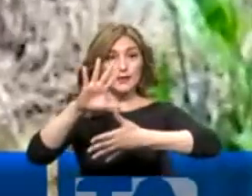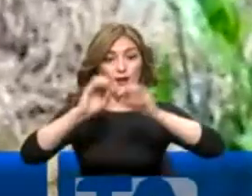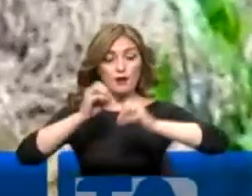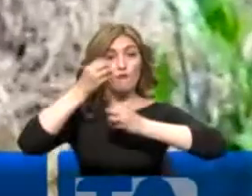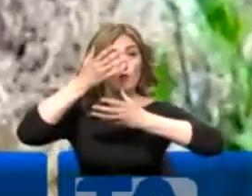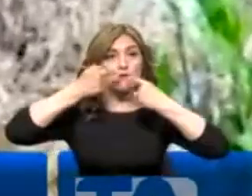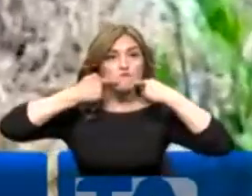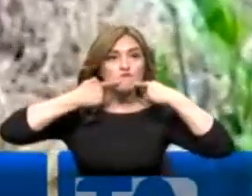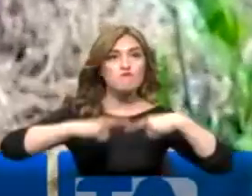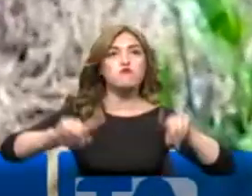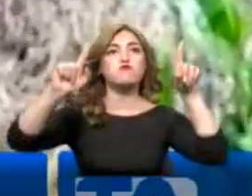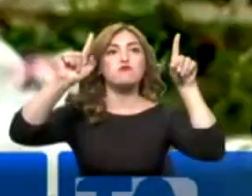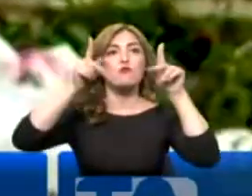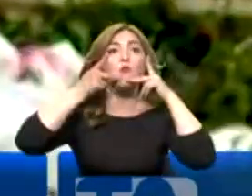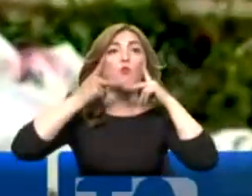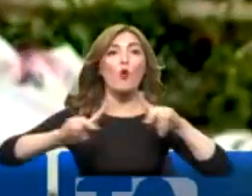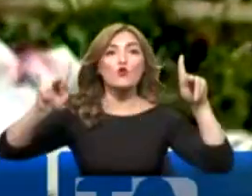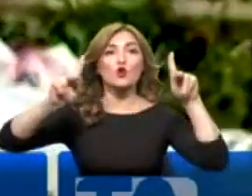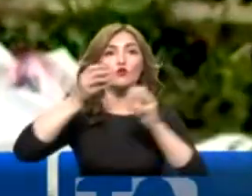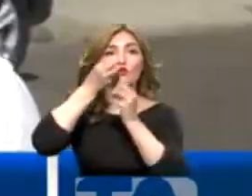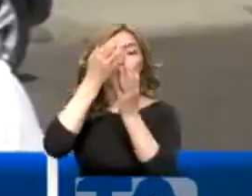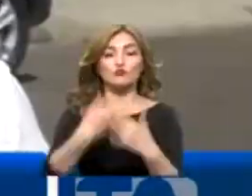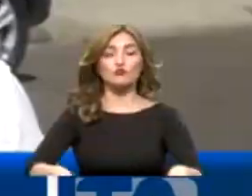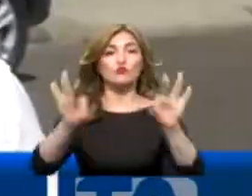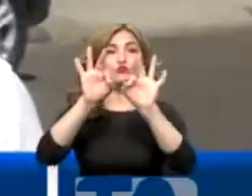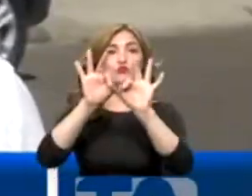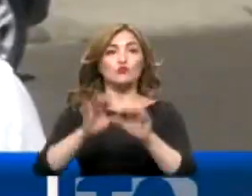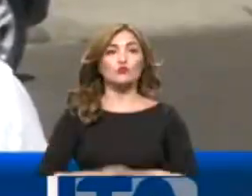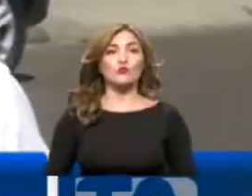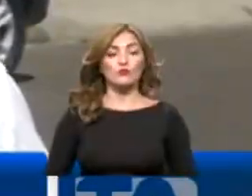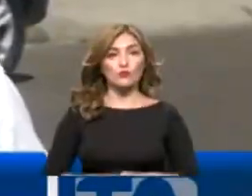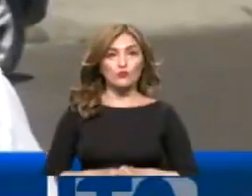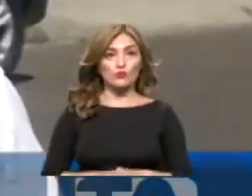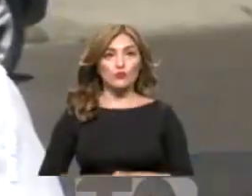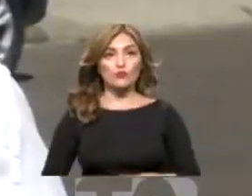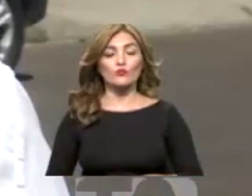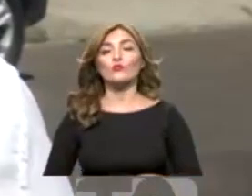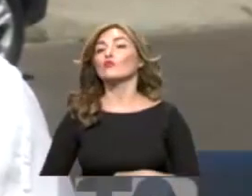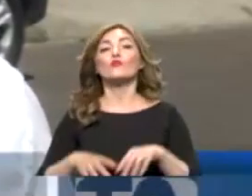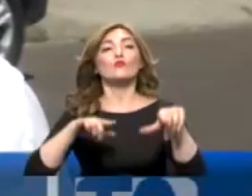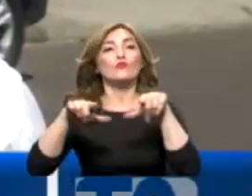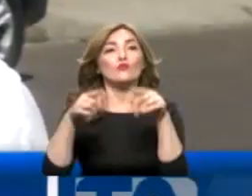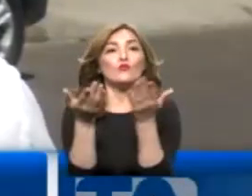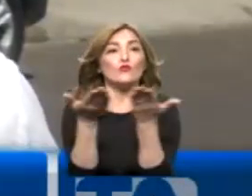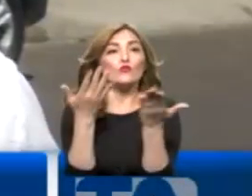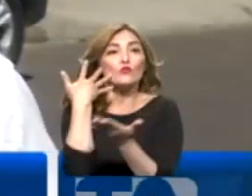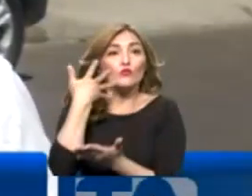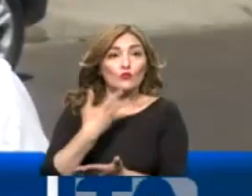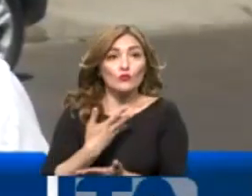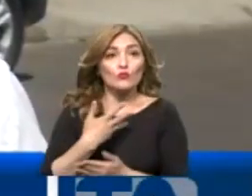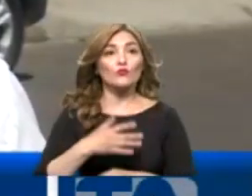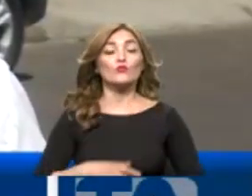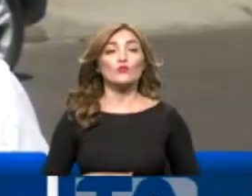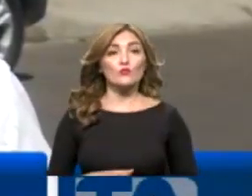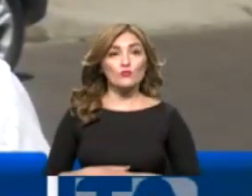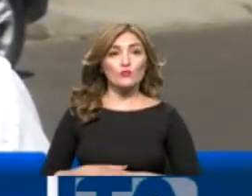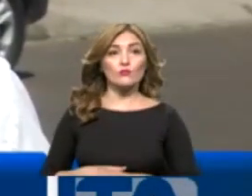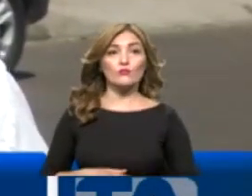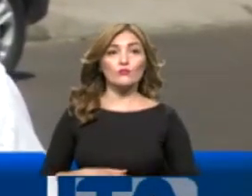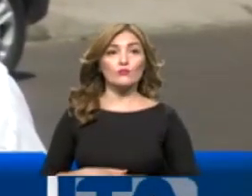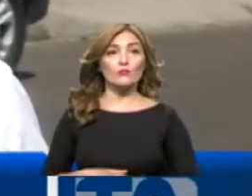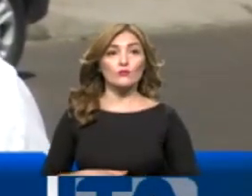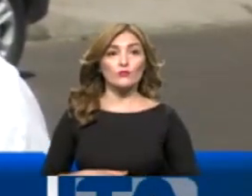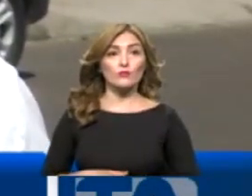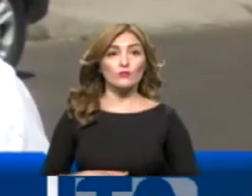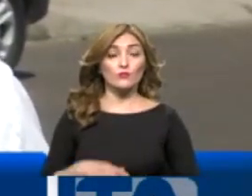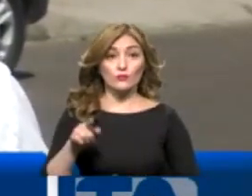obtener información relevante sobre el caso. Estamos a la espera de que se determine el lugar, de que se determine la fecha, porque creo que